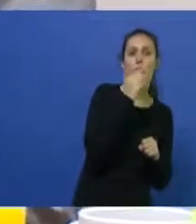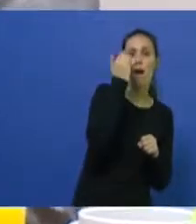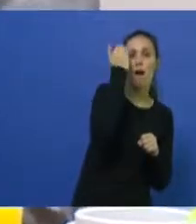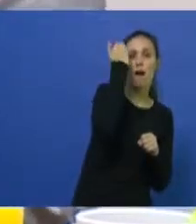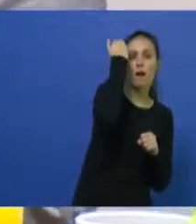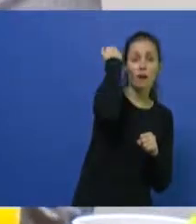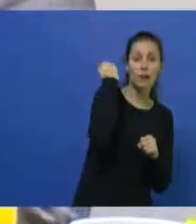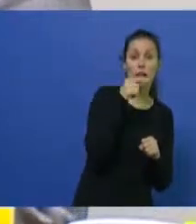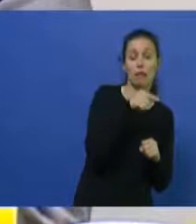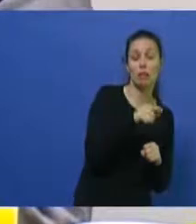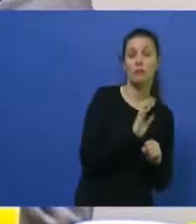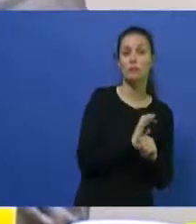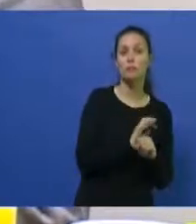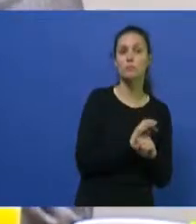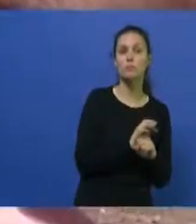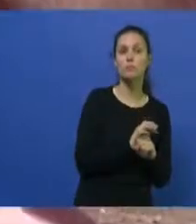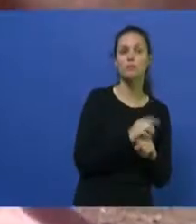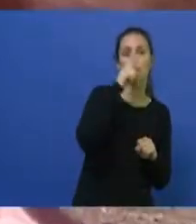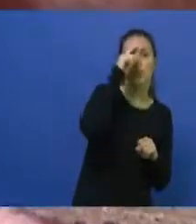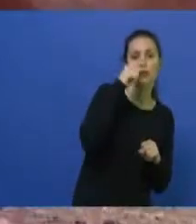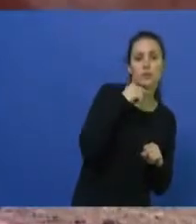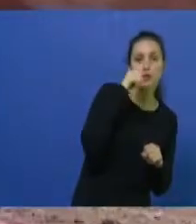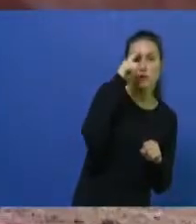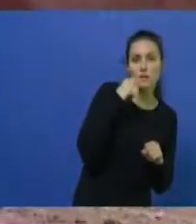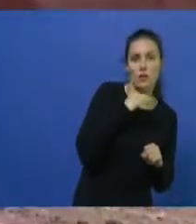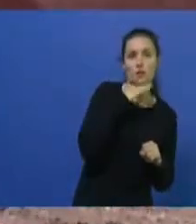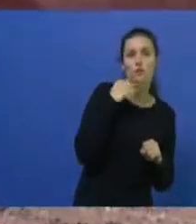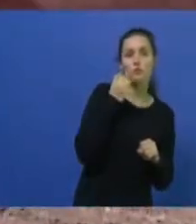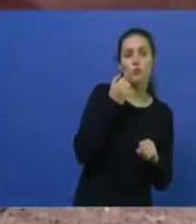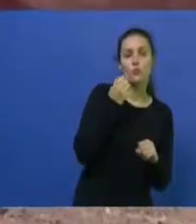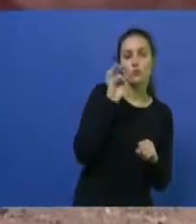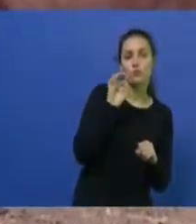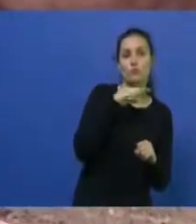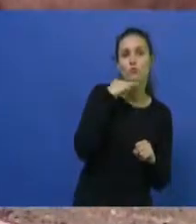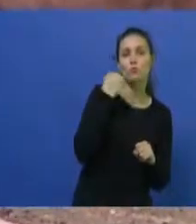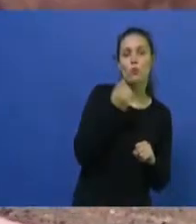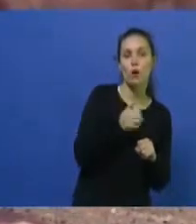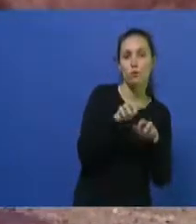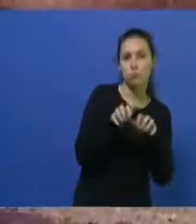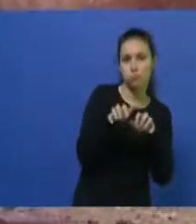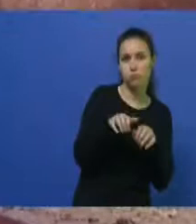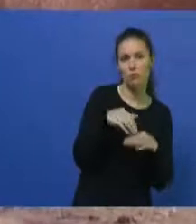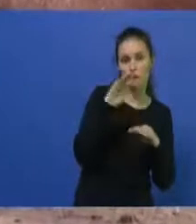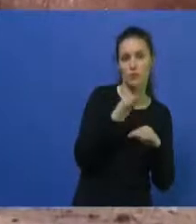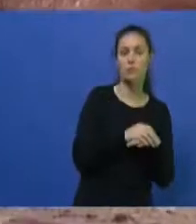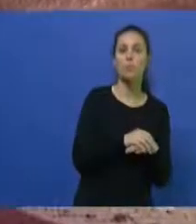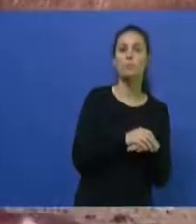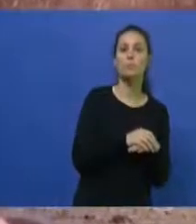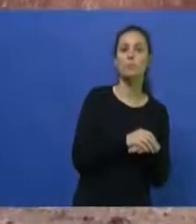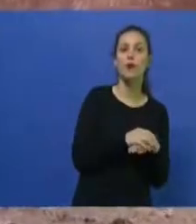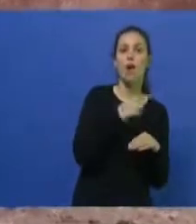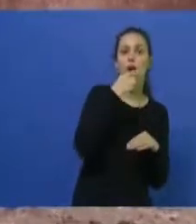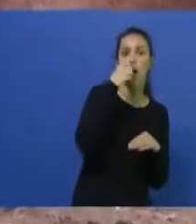hay meses, porque también tiene que ver con los meses en donde se liquida mucha soja y demás. Gil llegó a hablar hasta de 1,5 millones por